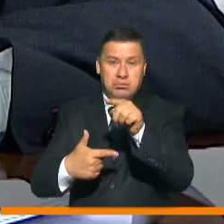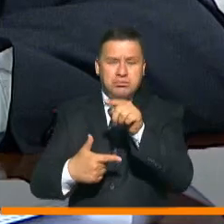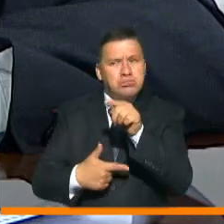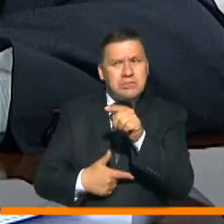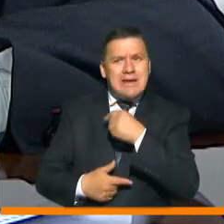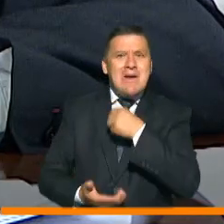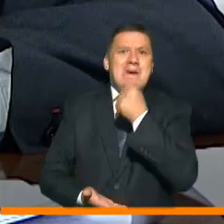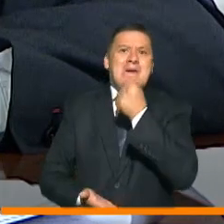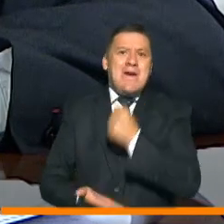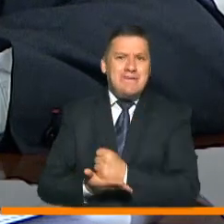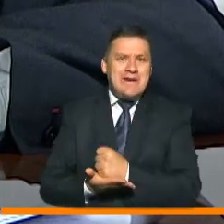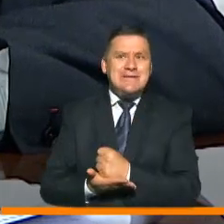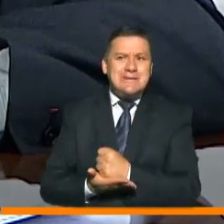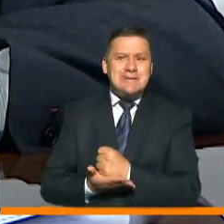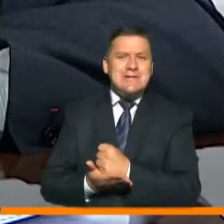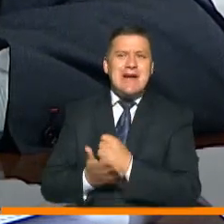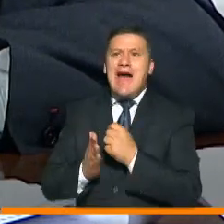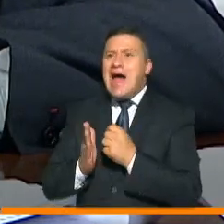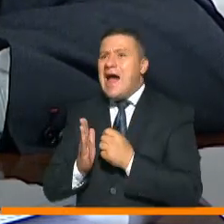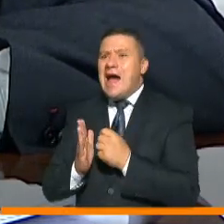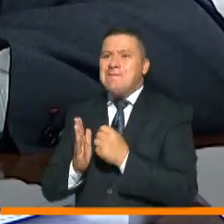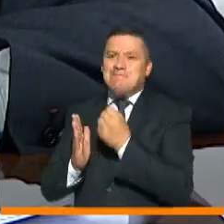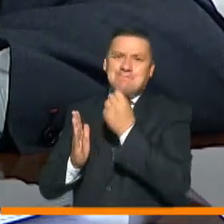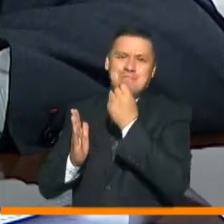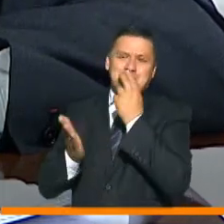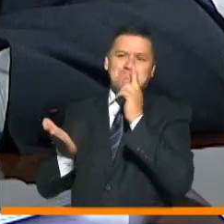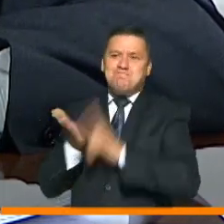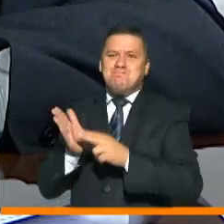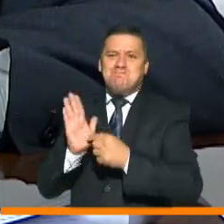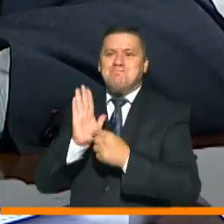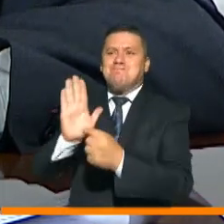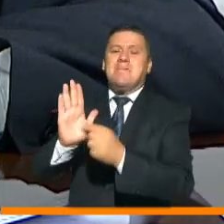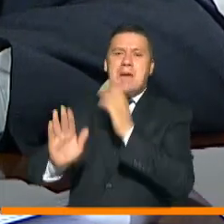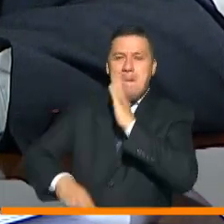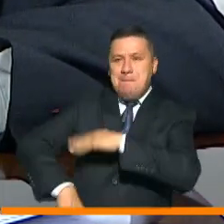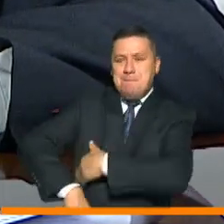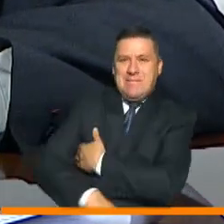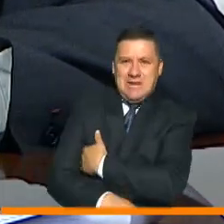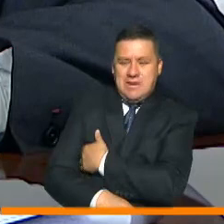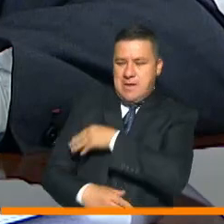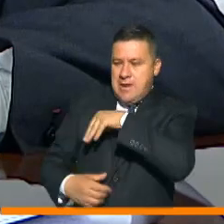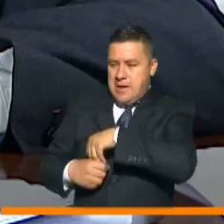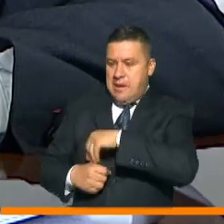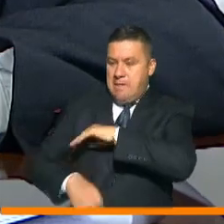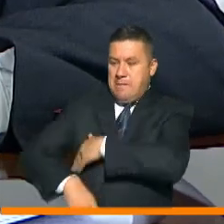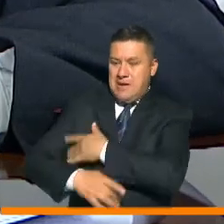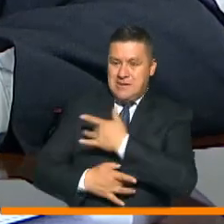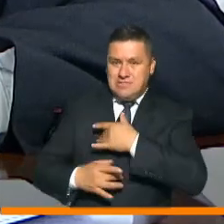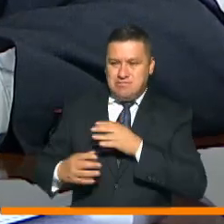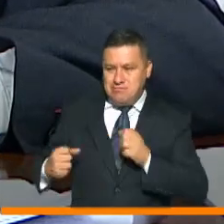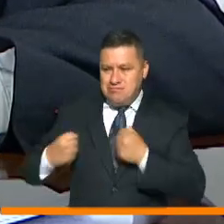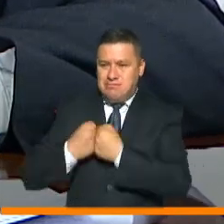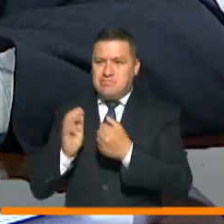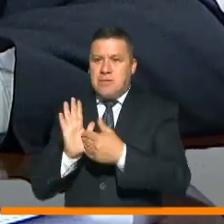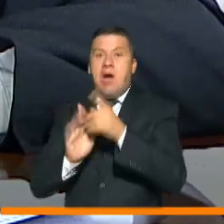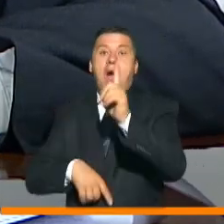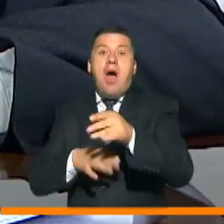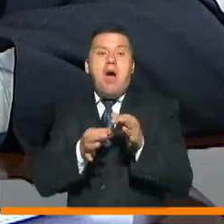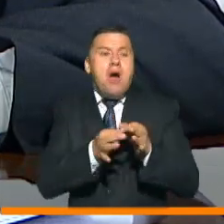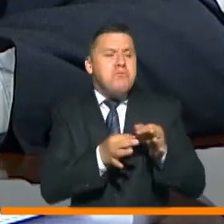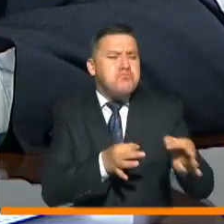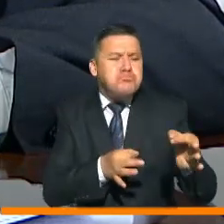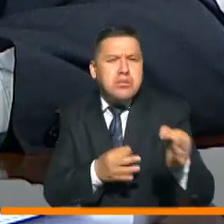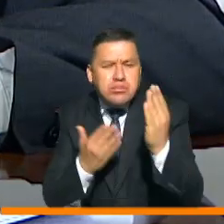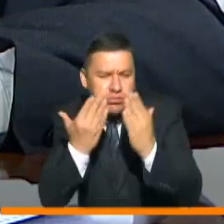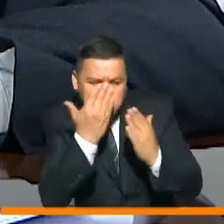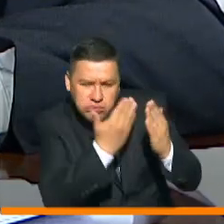nos ha obligado a expedir la circular que se expidió con el Ministerio del Interior. Tenemos municipios en